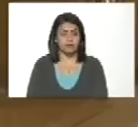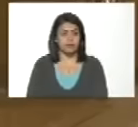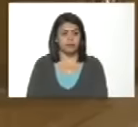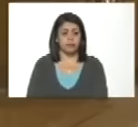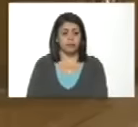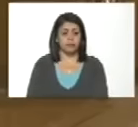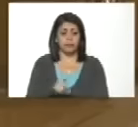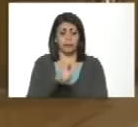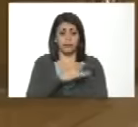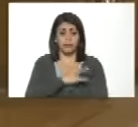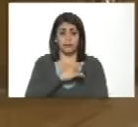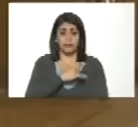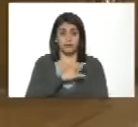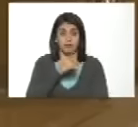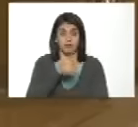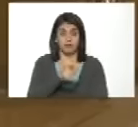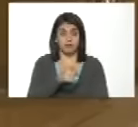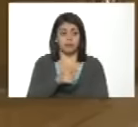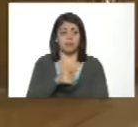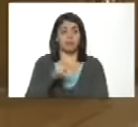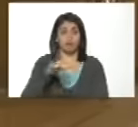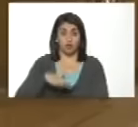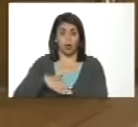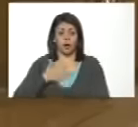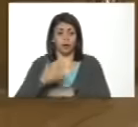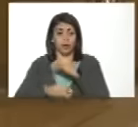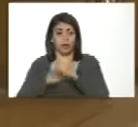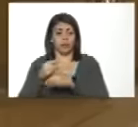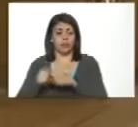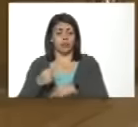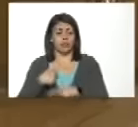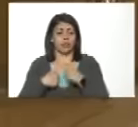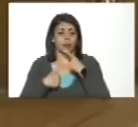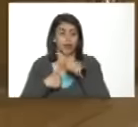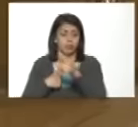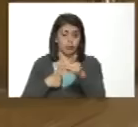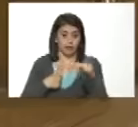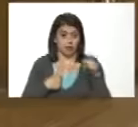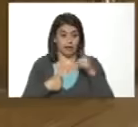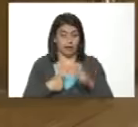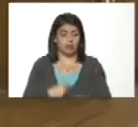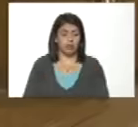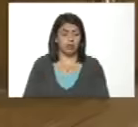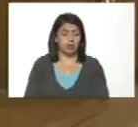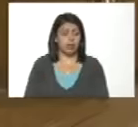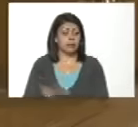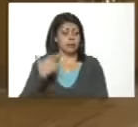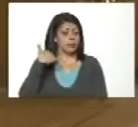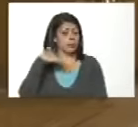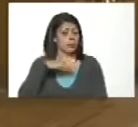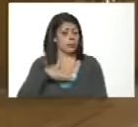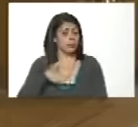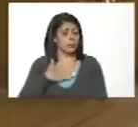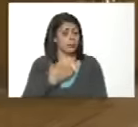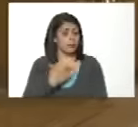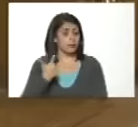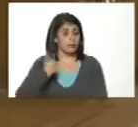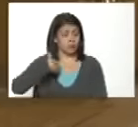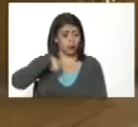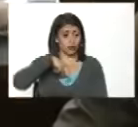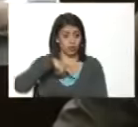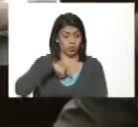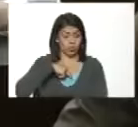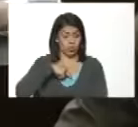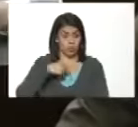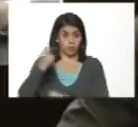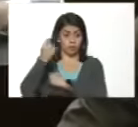Han sentido de lo que ellos son capaces. Yo les voy a decir algo. En caso que ellos pudieran, van primero por nosotros y